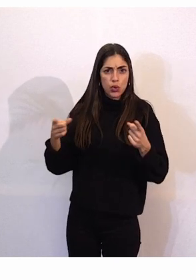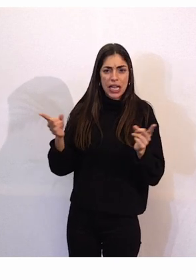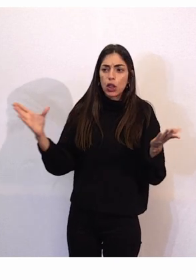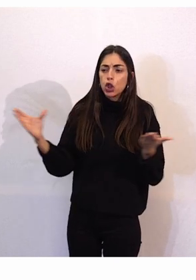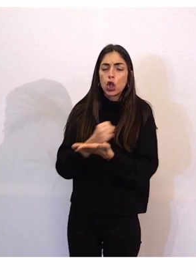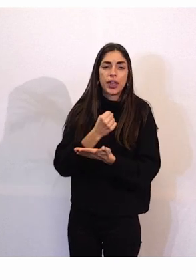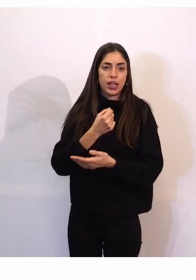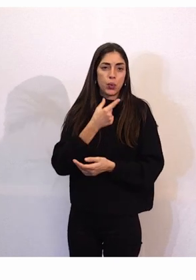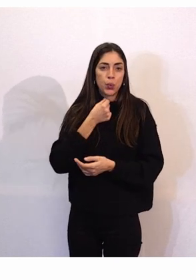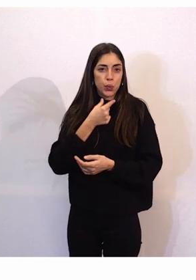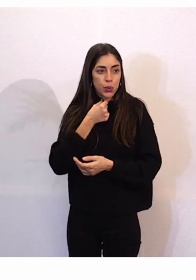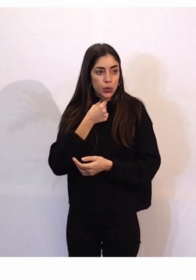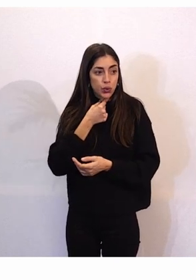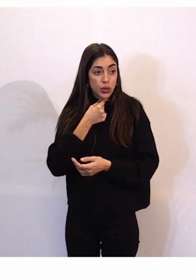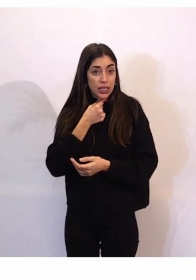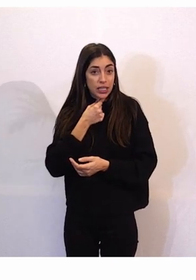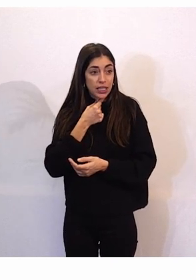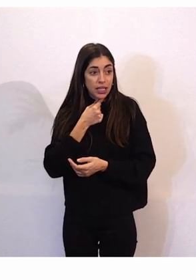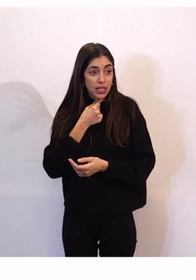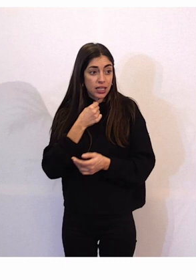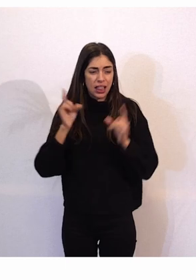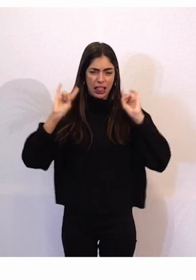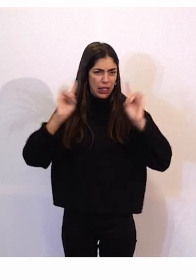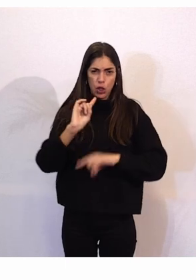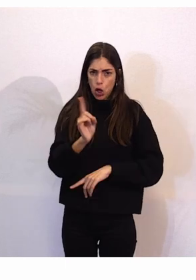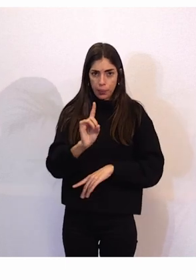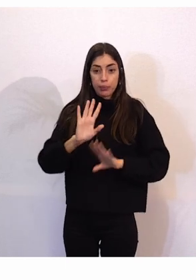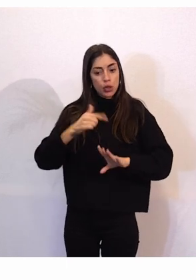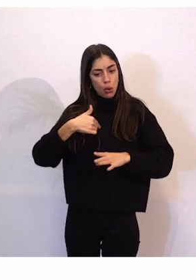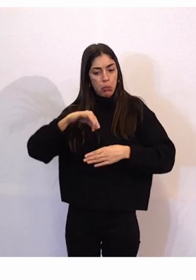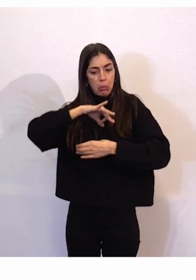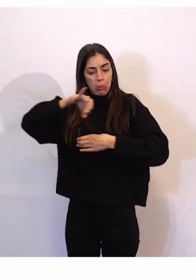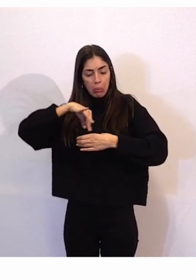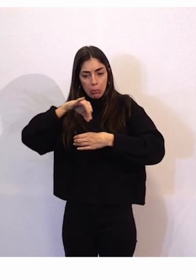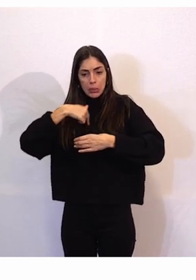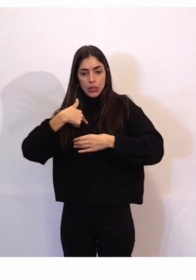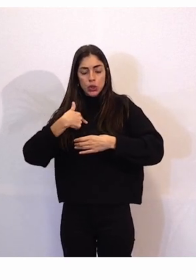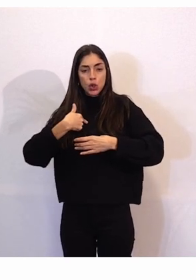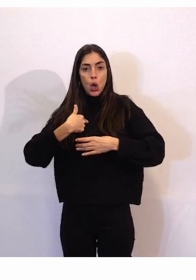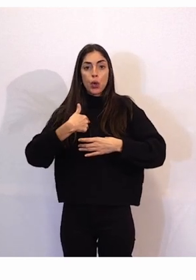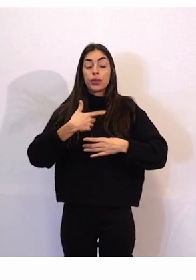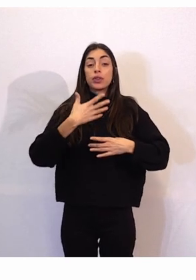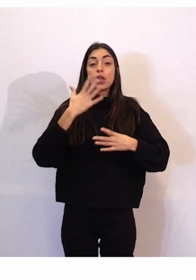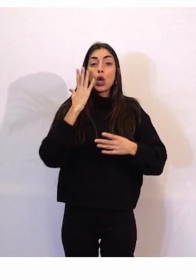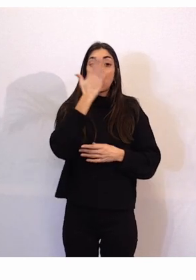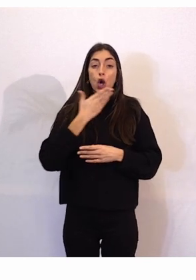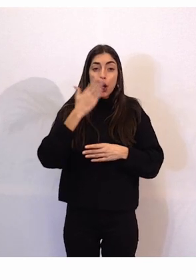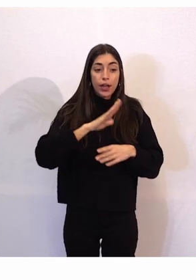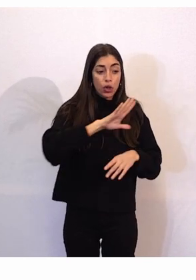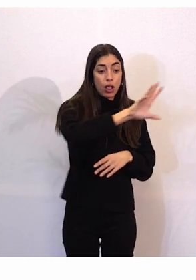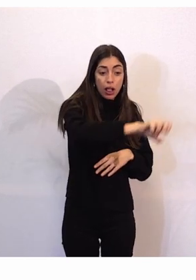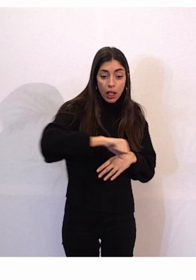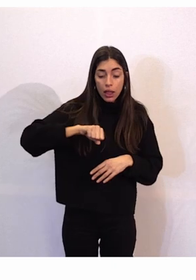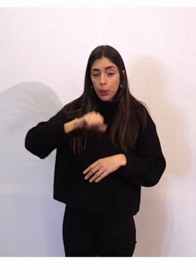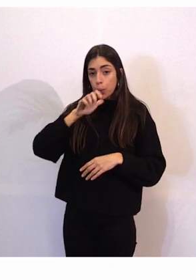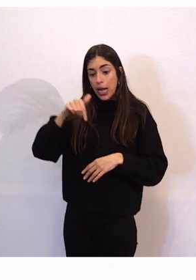sea estridente. Estaba yo tomándome un café... Y la saqué del colegio, que abajo había guardería. La llevaba